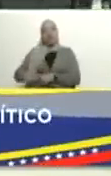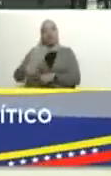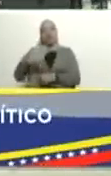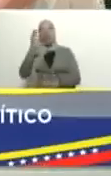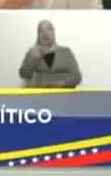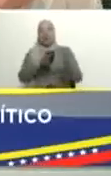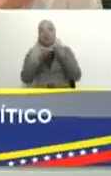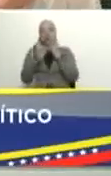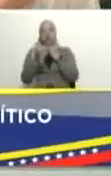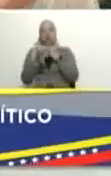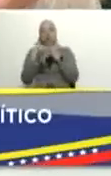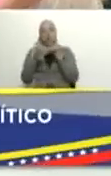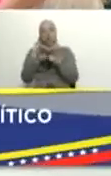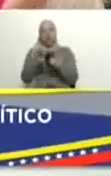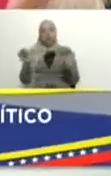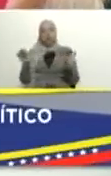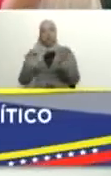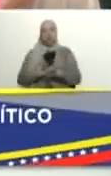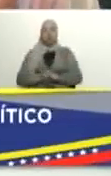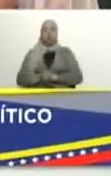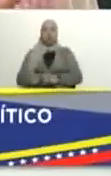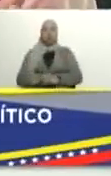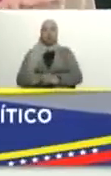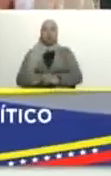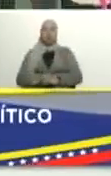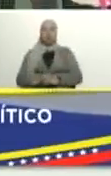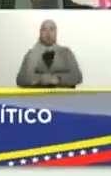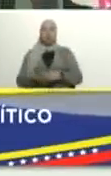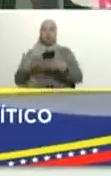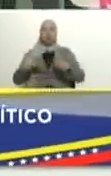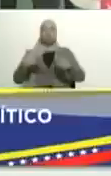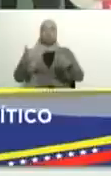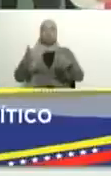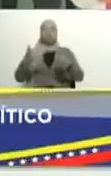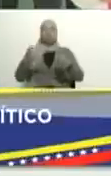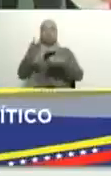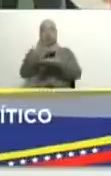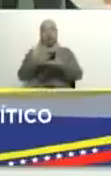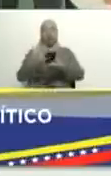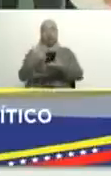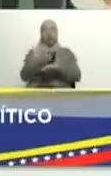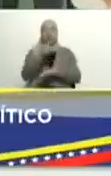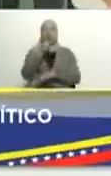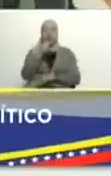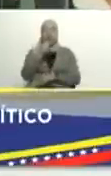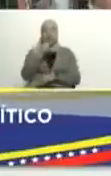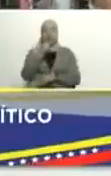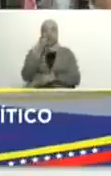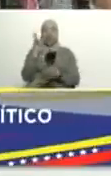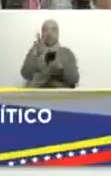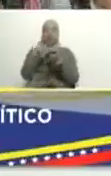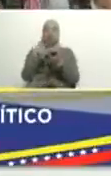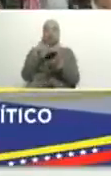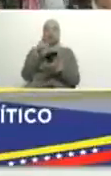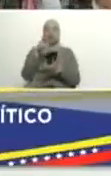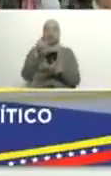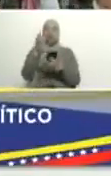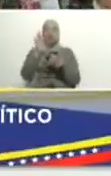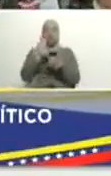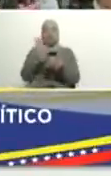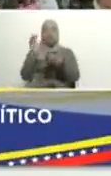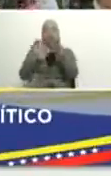Tecnología, Educación y Salud, Gabriela Jiménez. Hemos